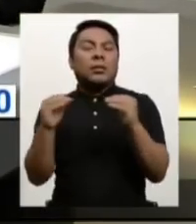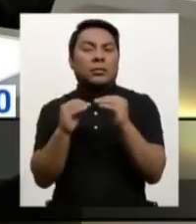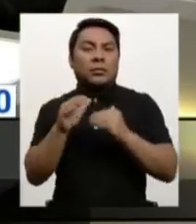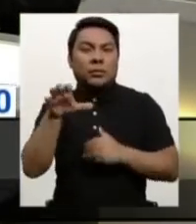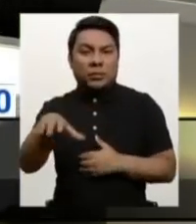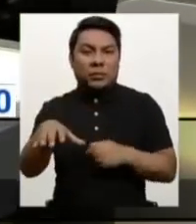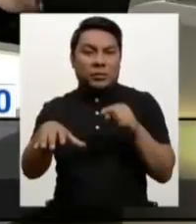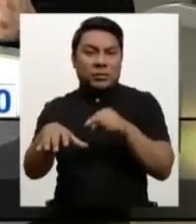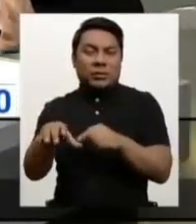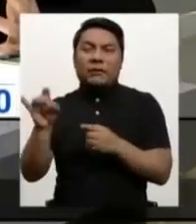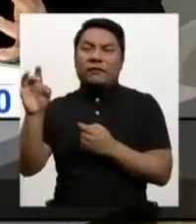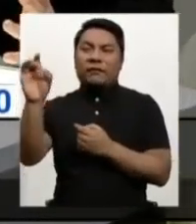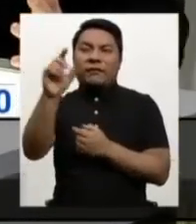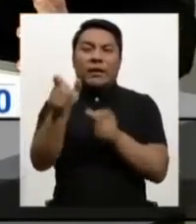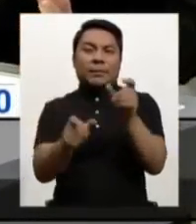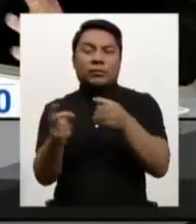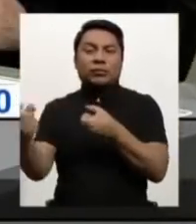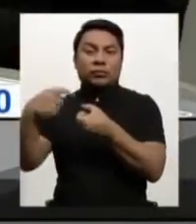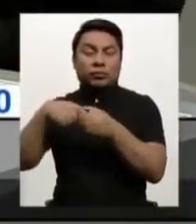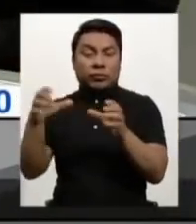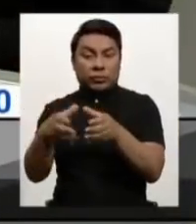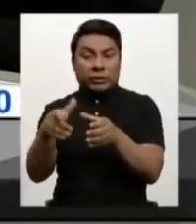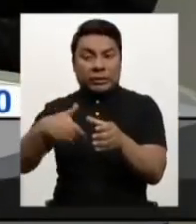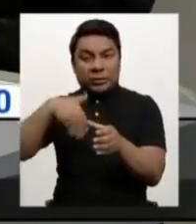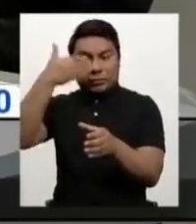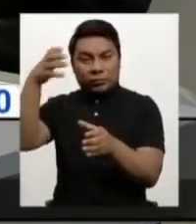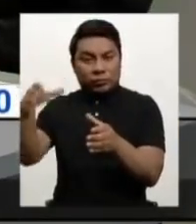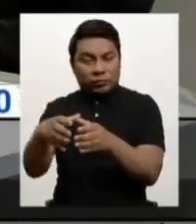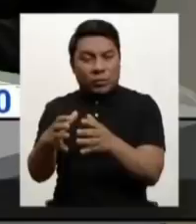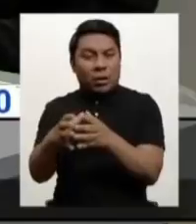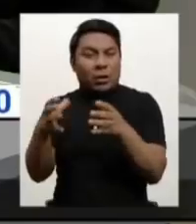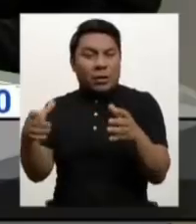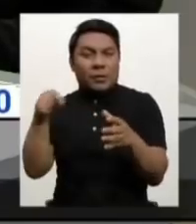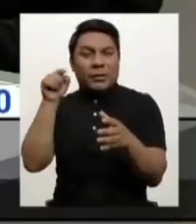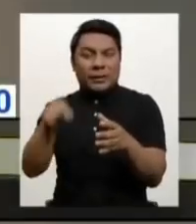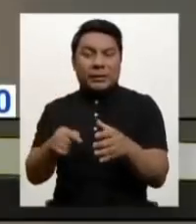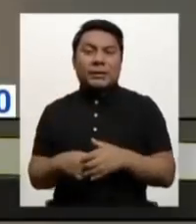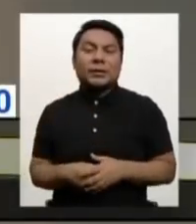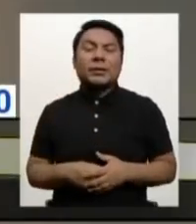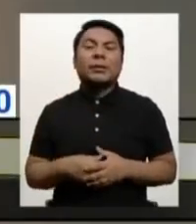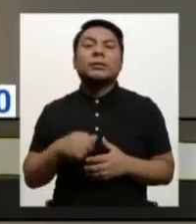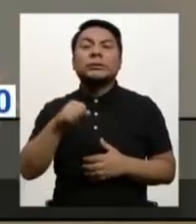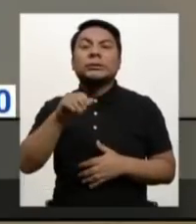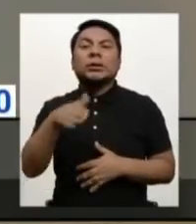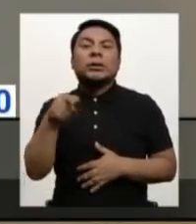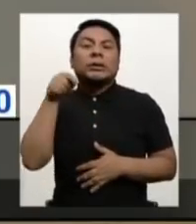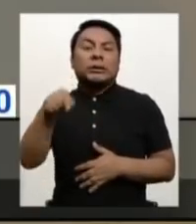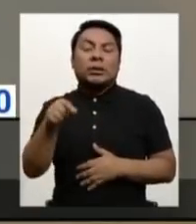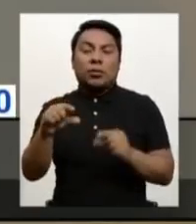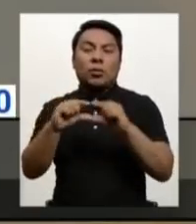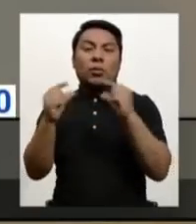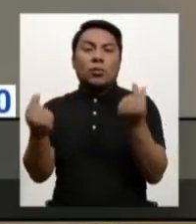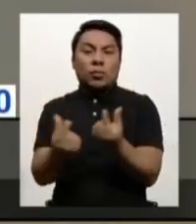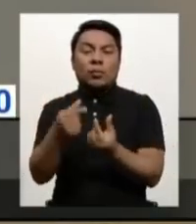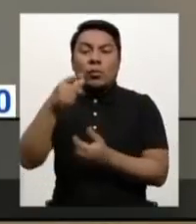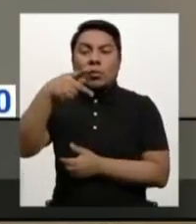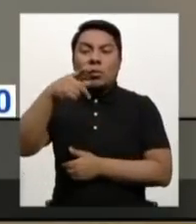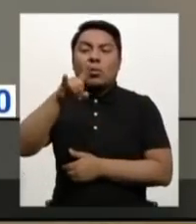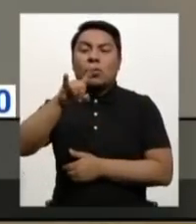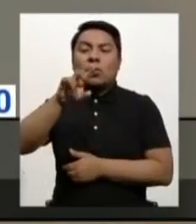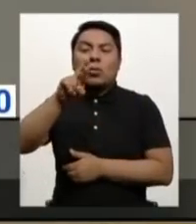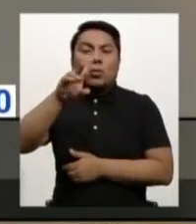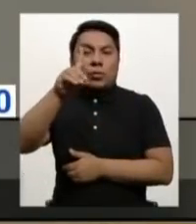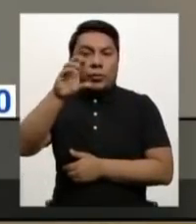multiétnico si bien hay árabes dentro de ese grupo el grueso como dije de los milicianos son de este grupo kurdo